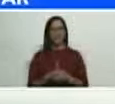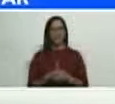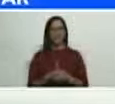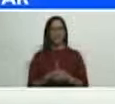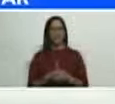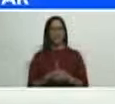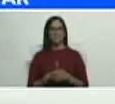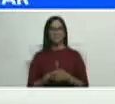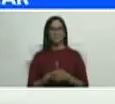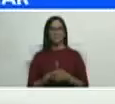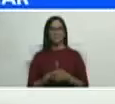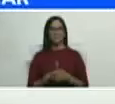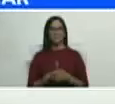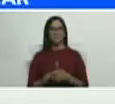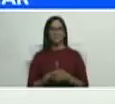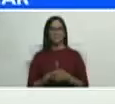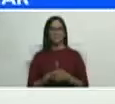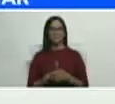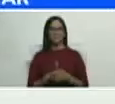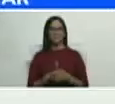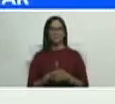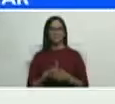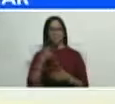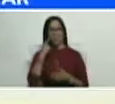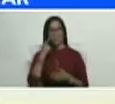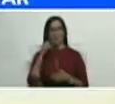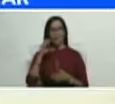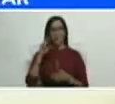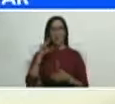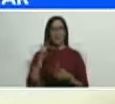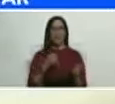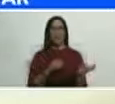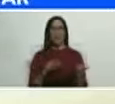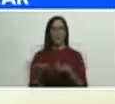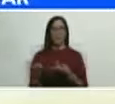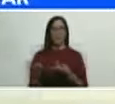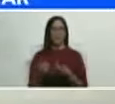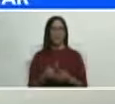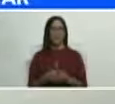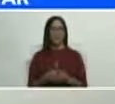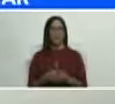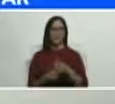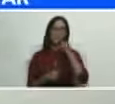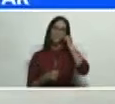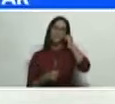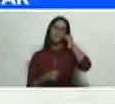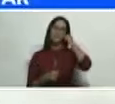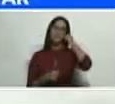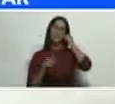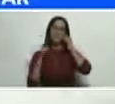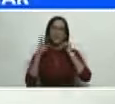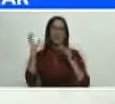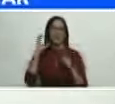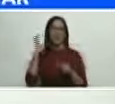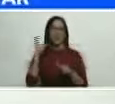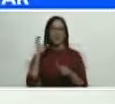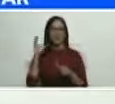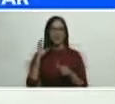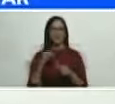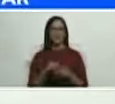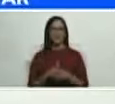coral Mira coral también vamos a invitar coral eres de